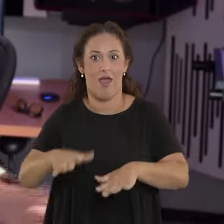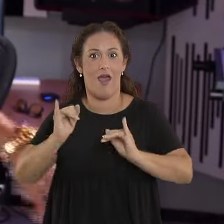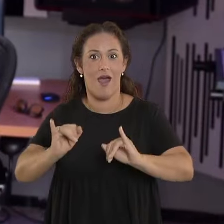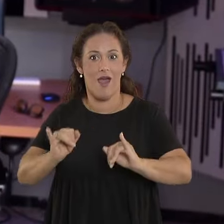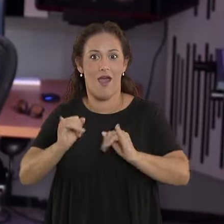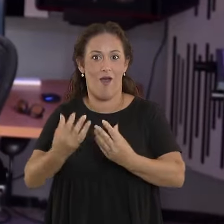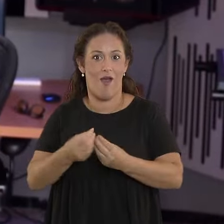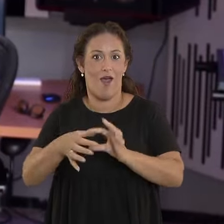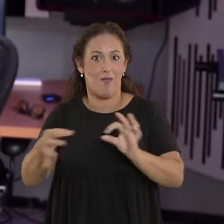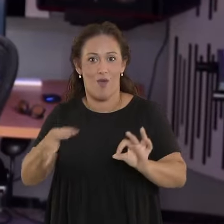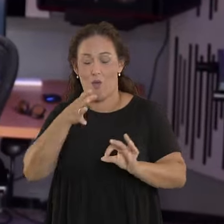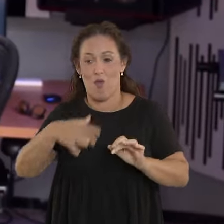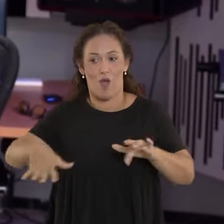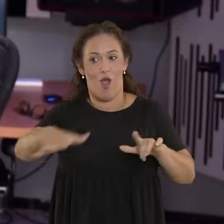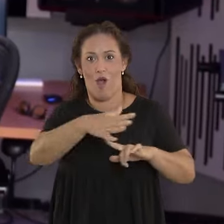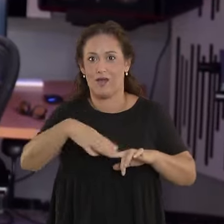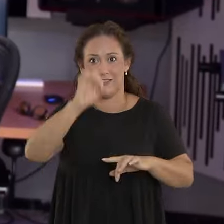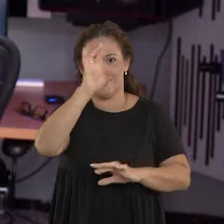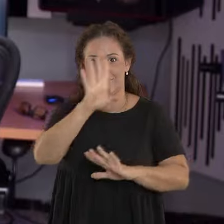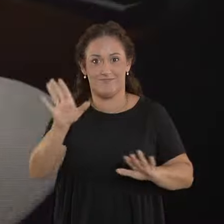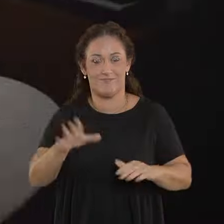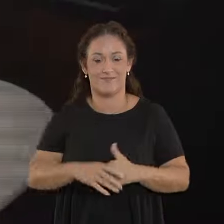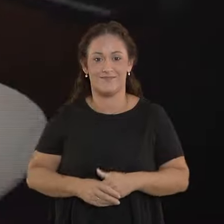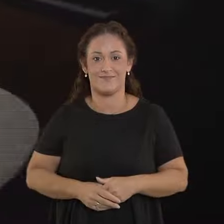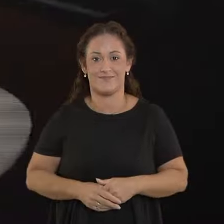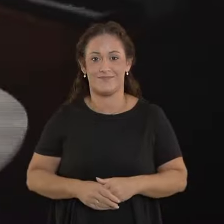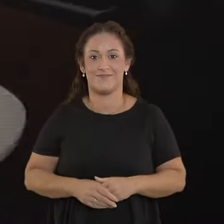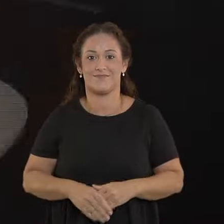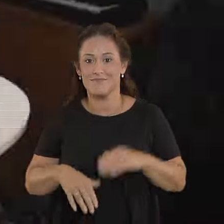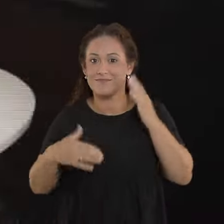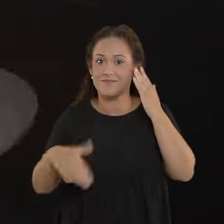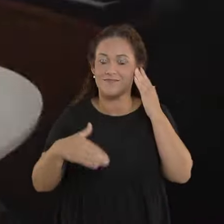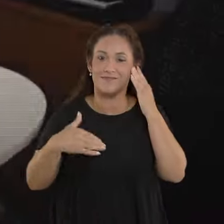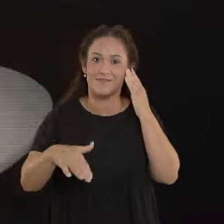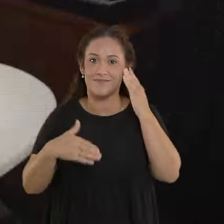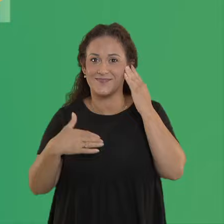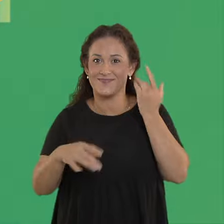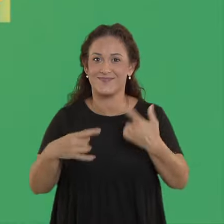es inigualable, en plan, estar ahí en ese contexto, ¿no?, del festival.